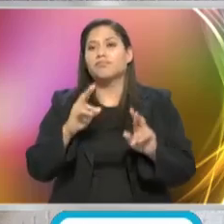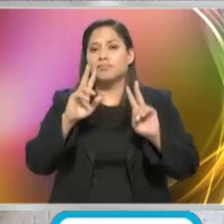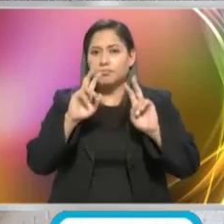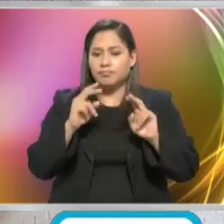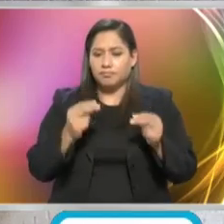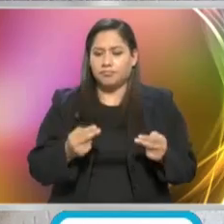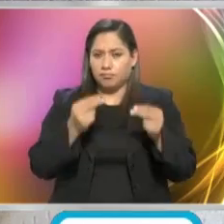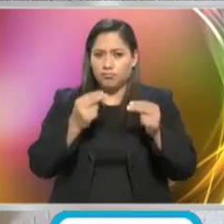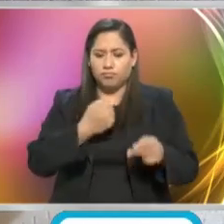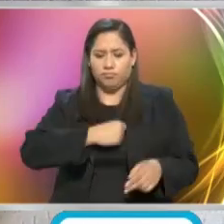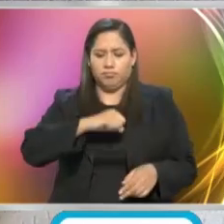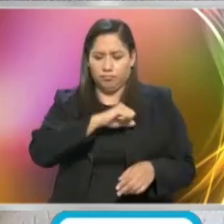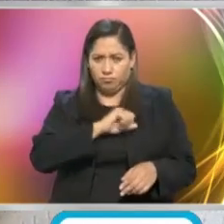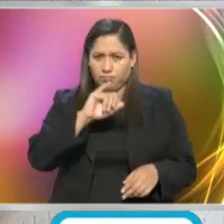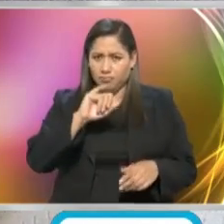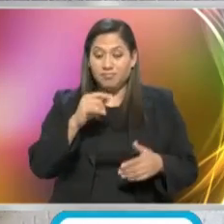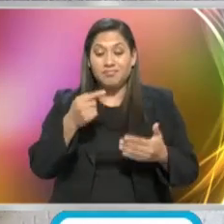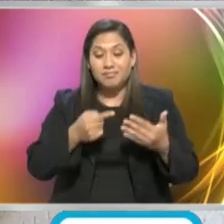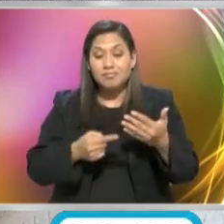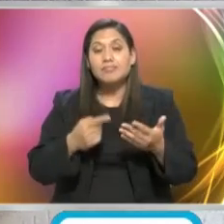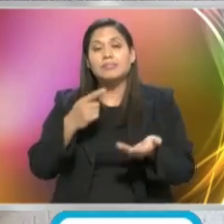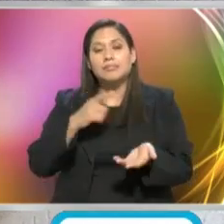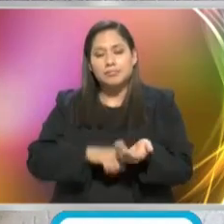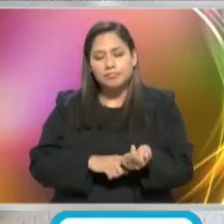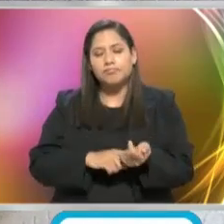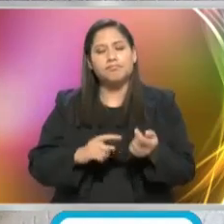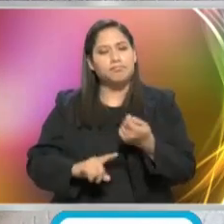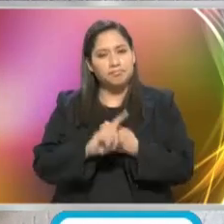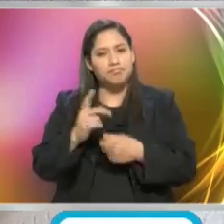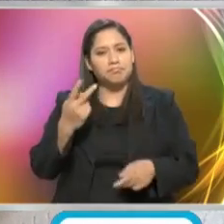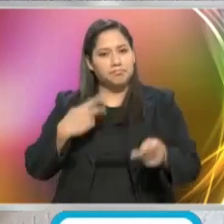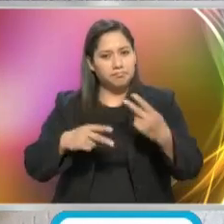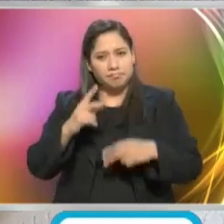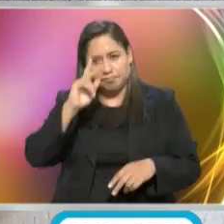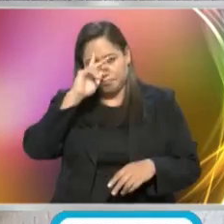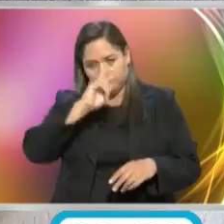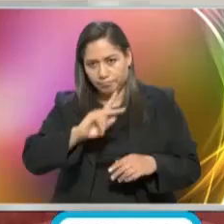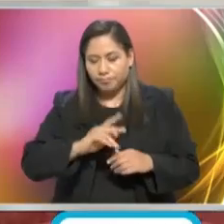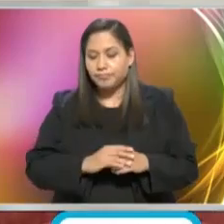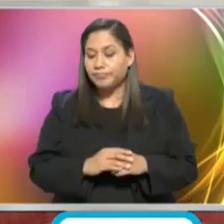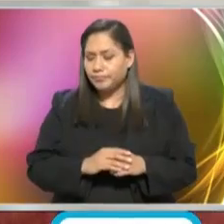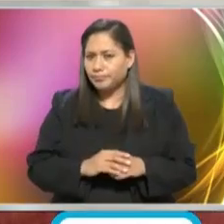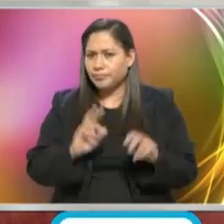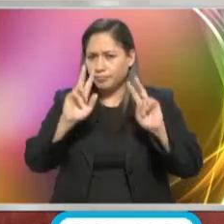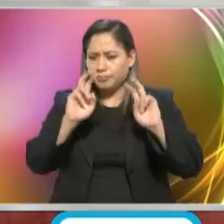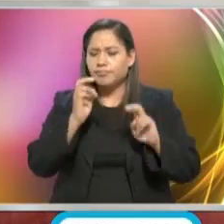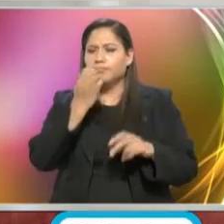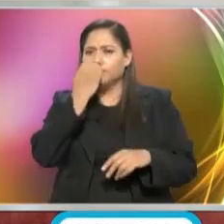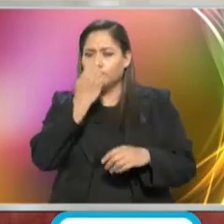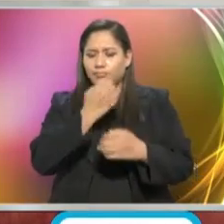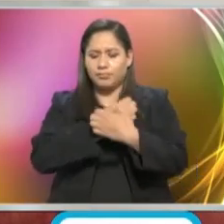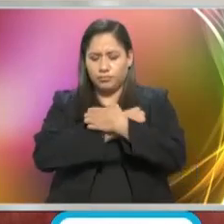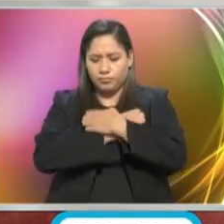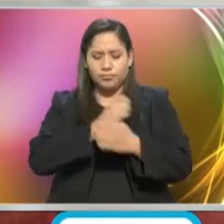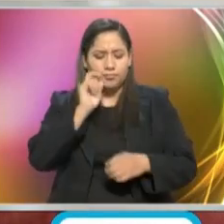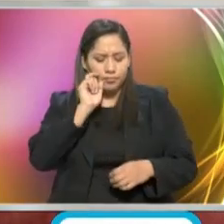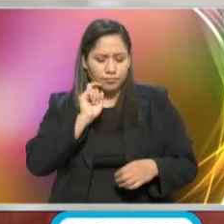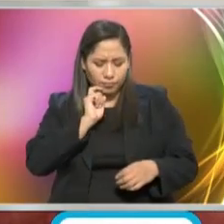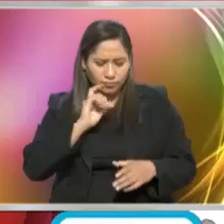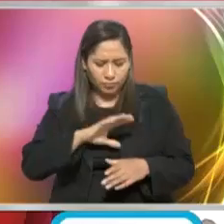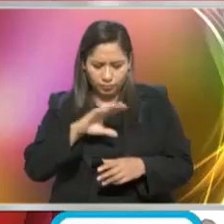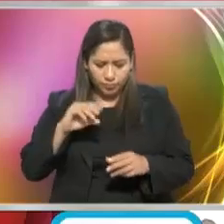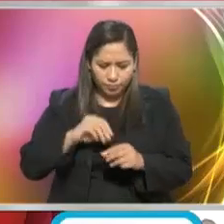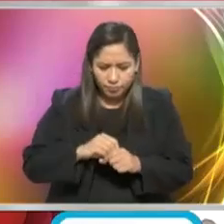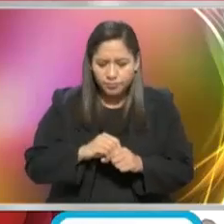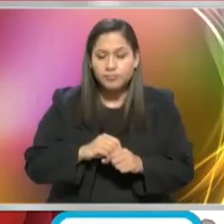de salud, sino todo lo que socialmente esto impacta, ¿no? ¿Tú llamas una educación sexual, digamos, adecuada, completa, aquella que